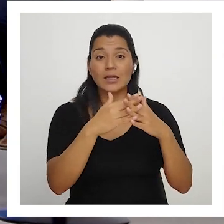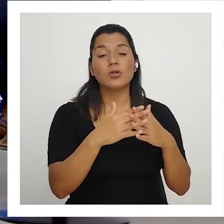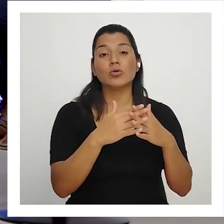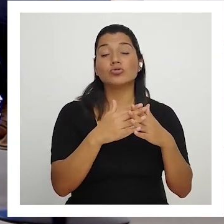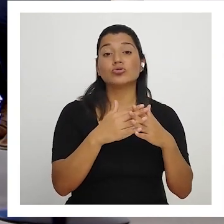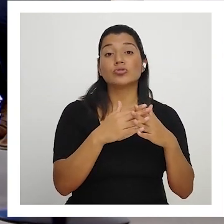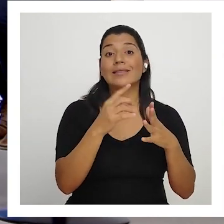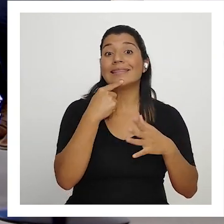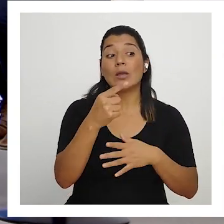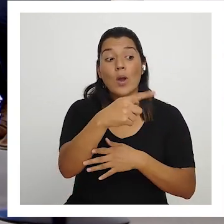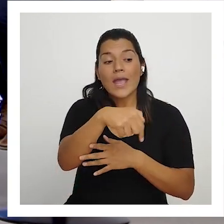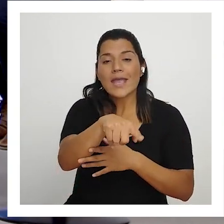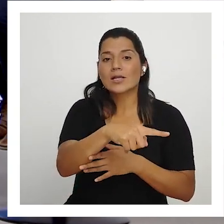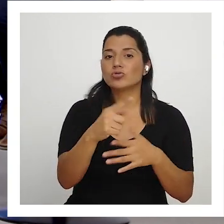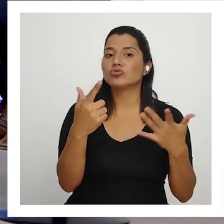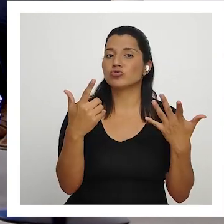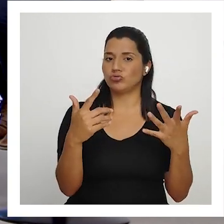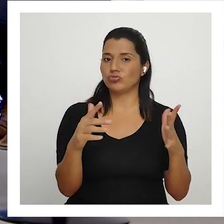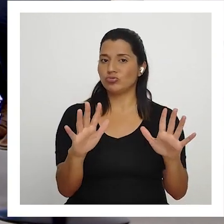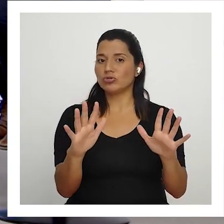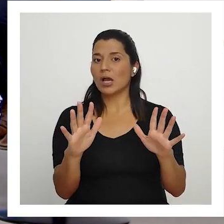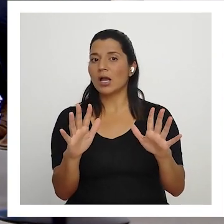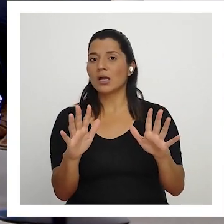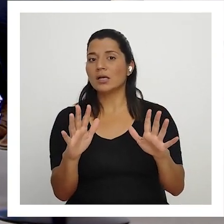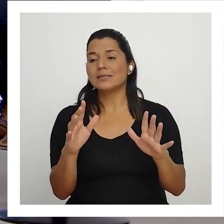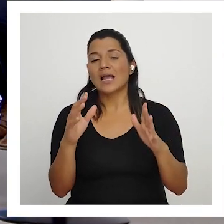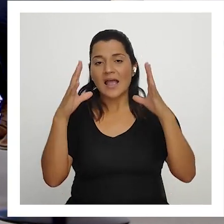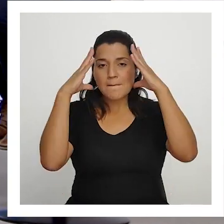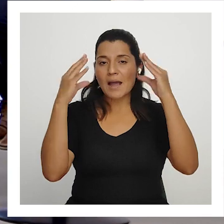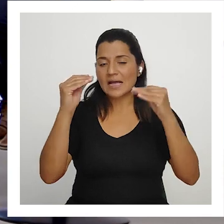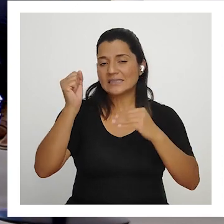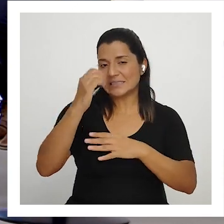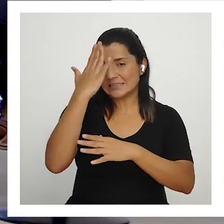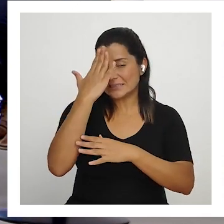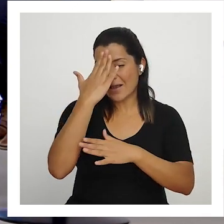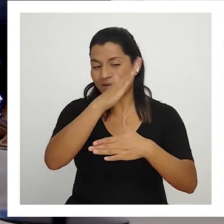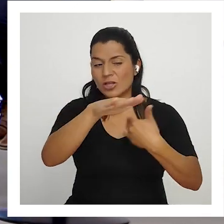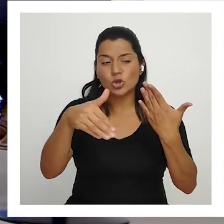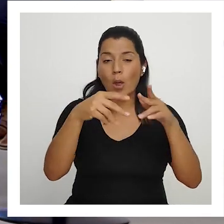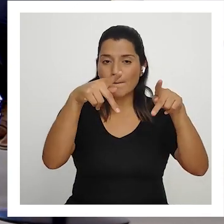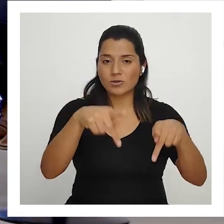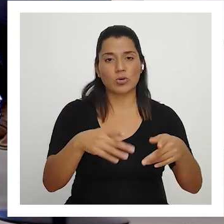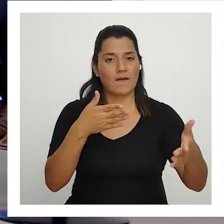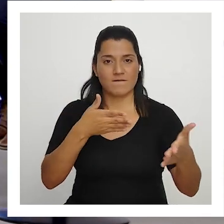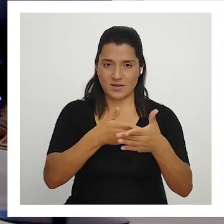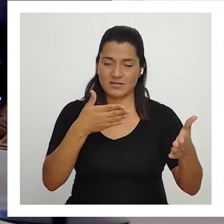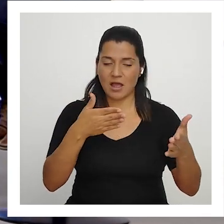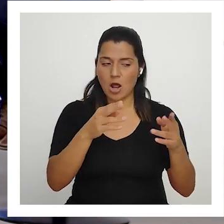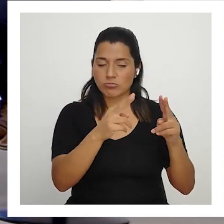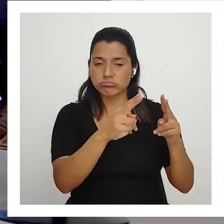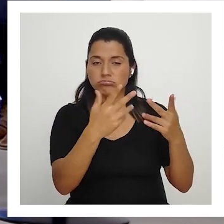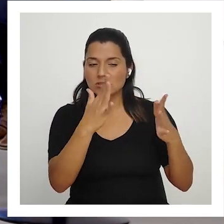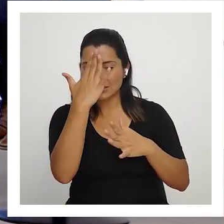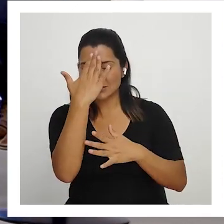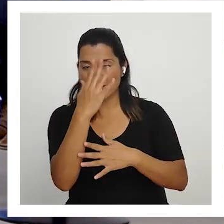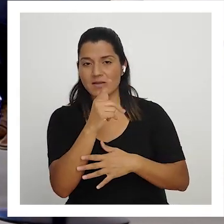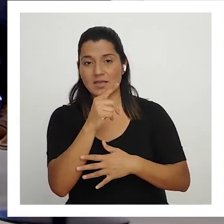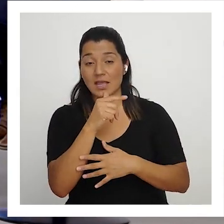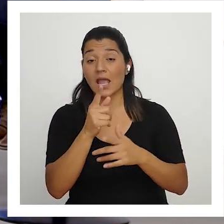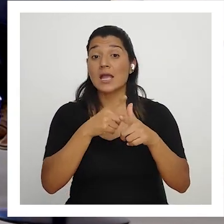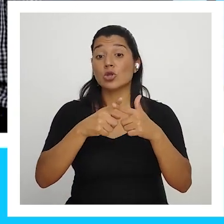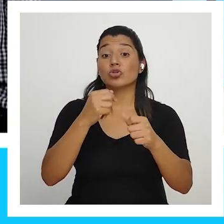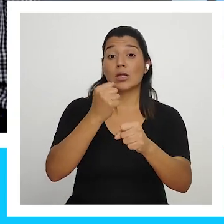de esa denuncia y ha empezado en tratativas en realizar dirección funcional, que es como se llama formalmente, el hecho de dirigir la investigación hacia